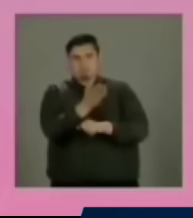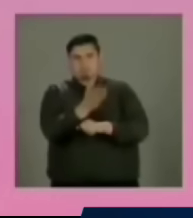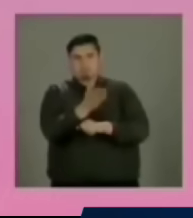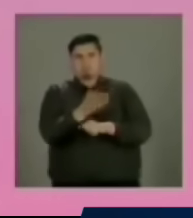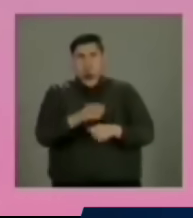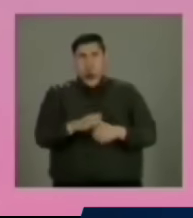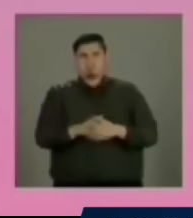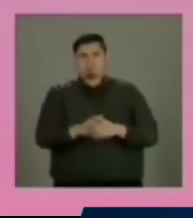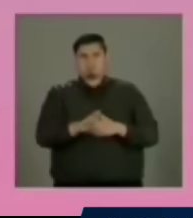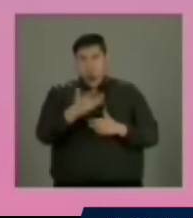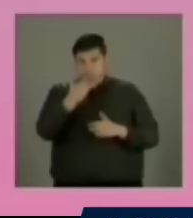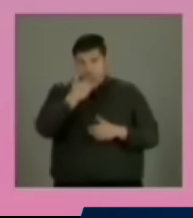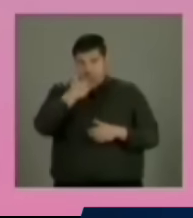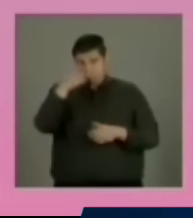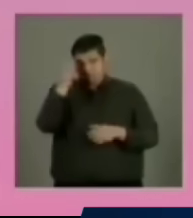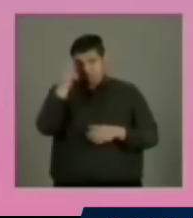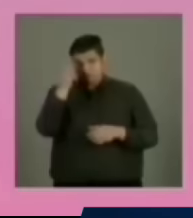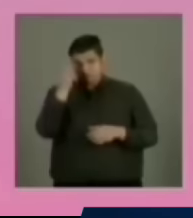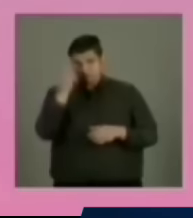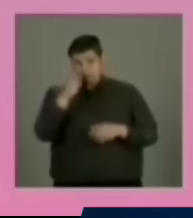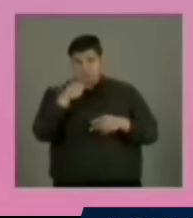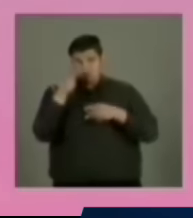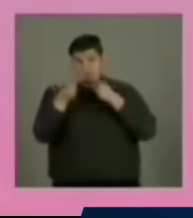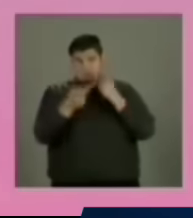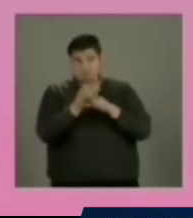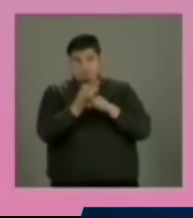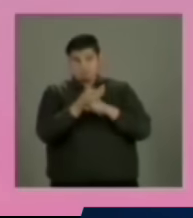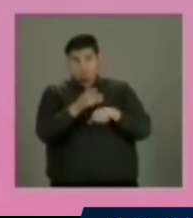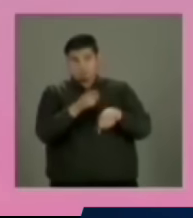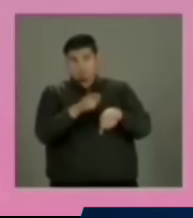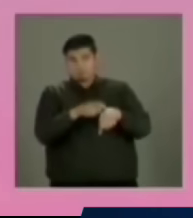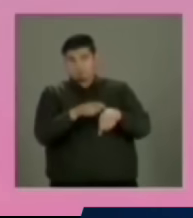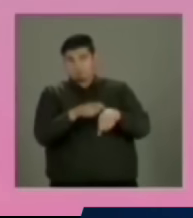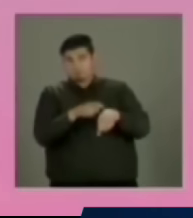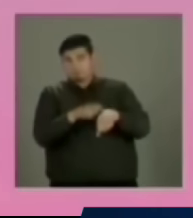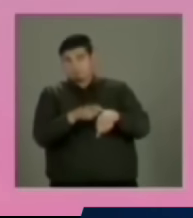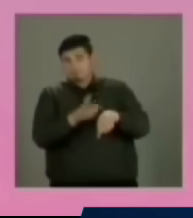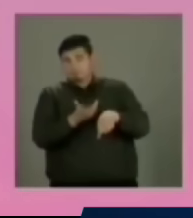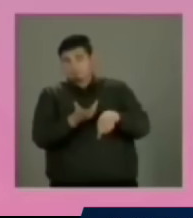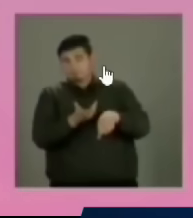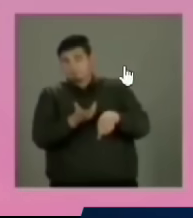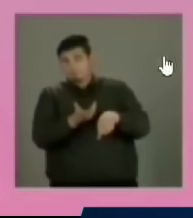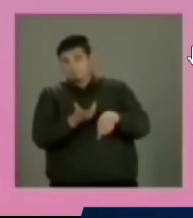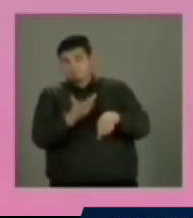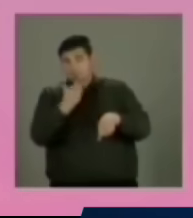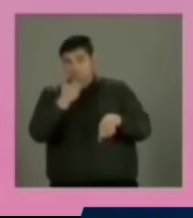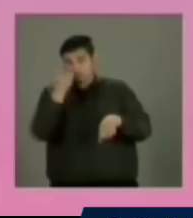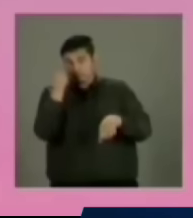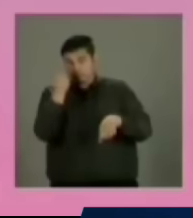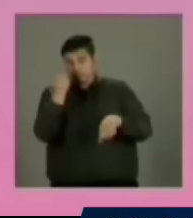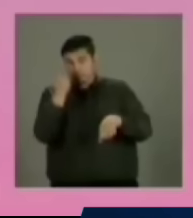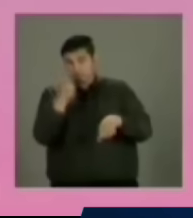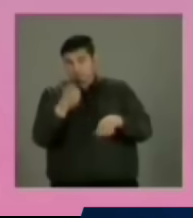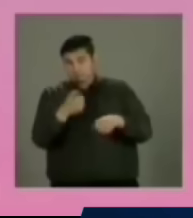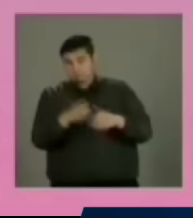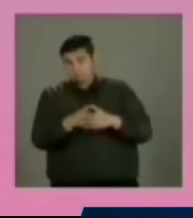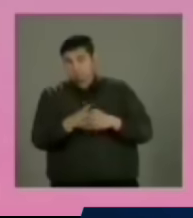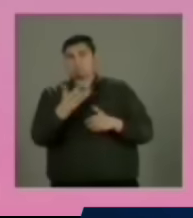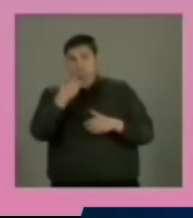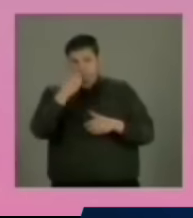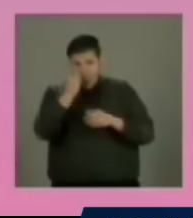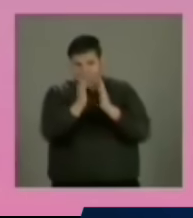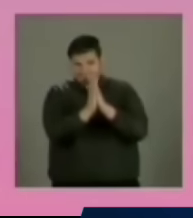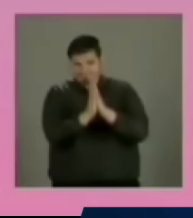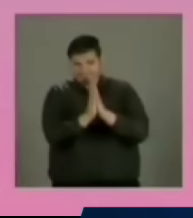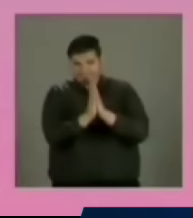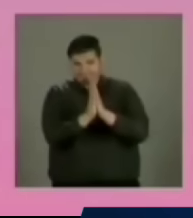candidata que en su oportunidad a m mi padre se encuentra aquí que tú niegues a tu partido ot